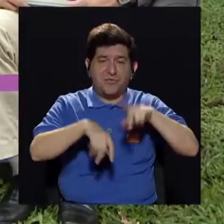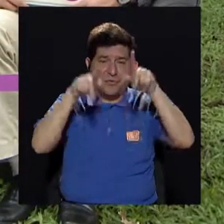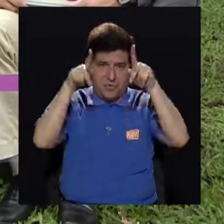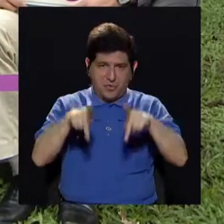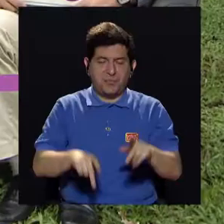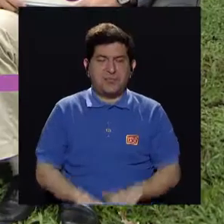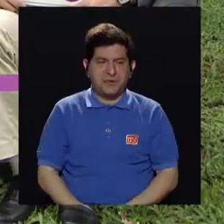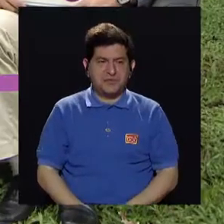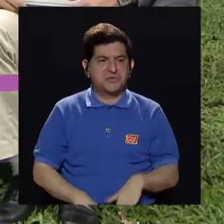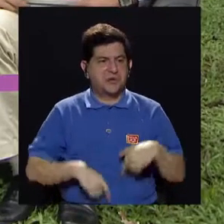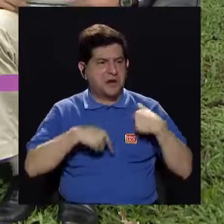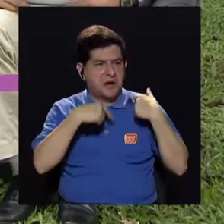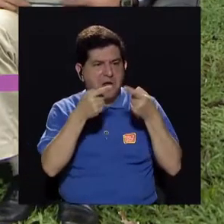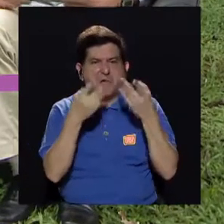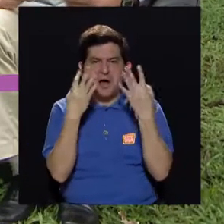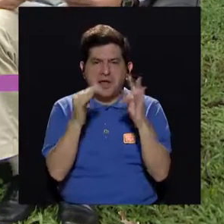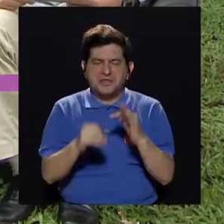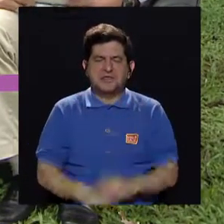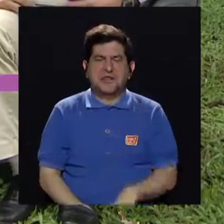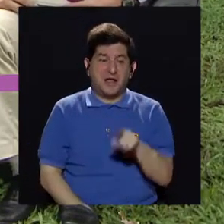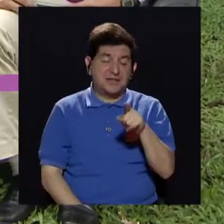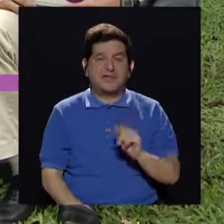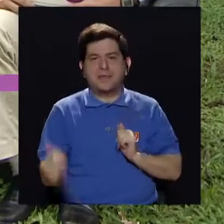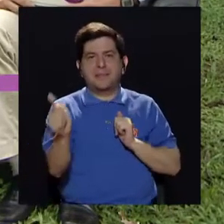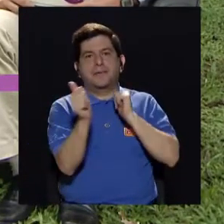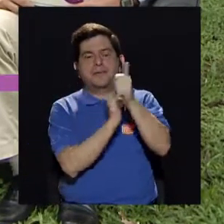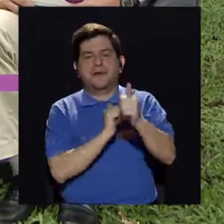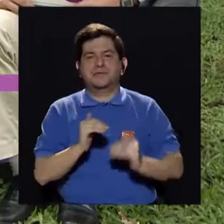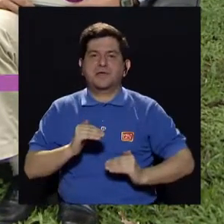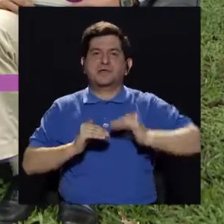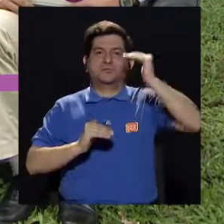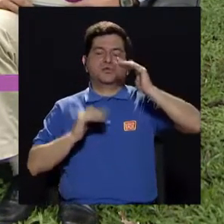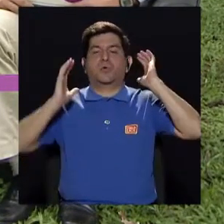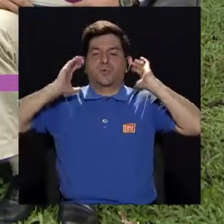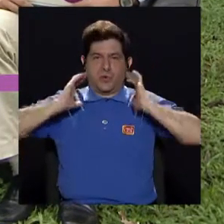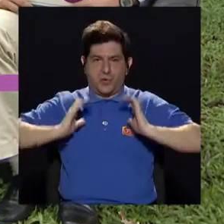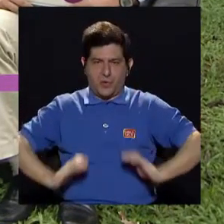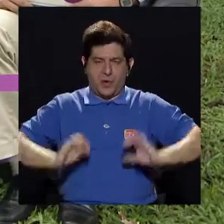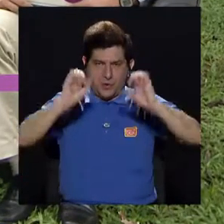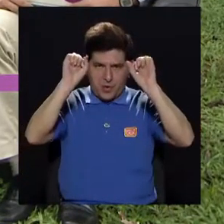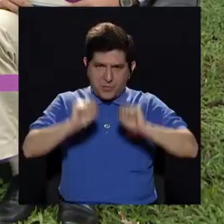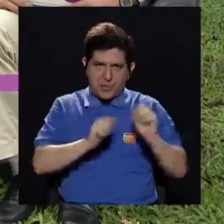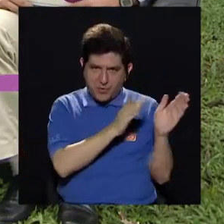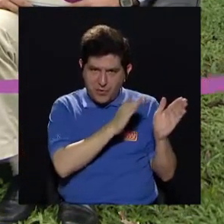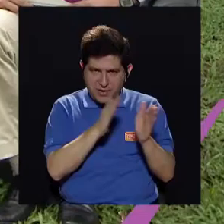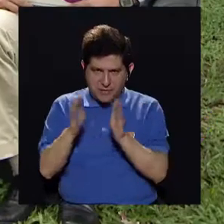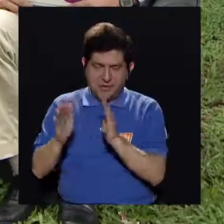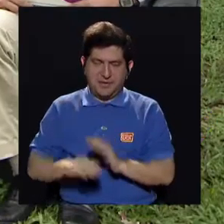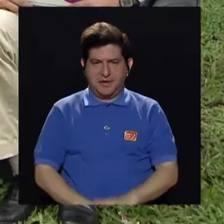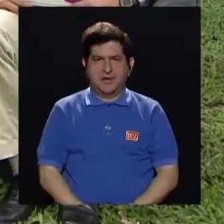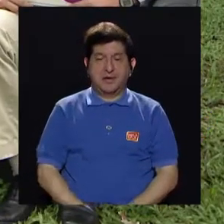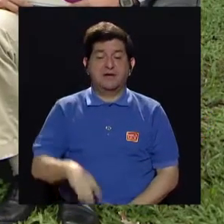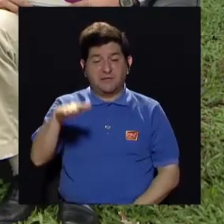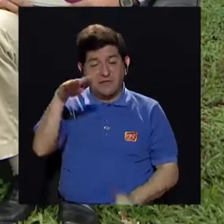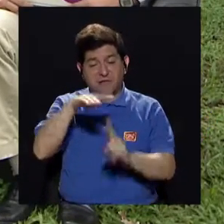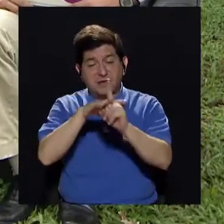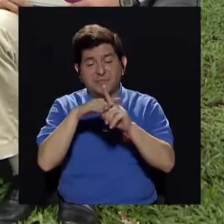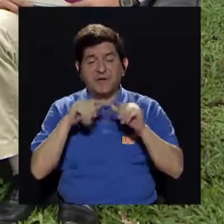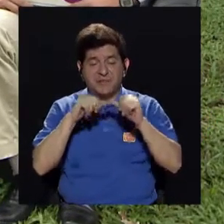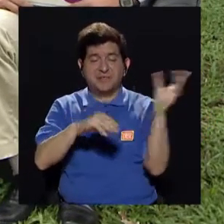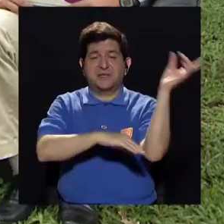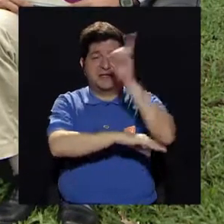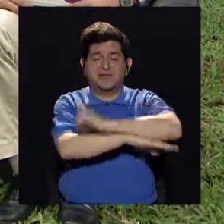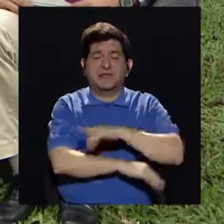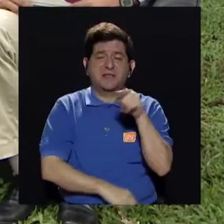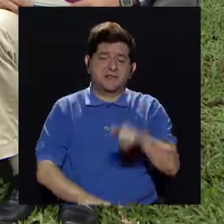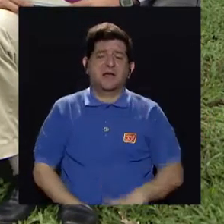la gente normalmente cuando sale, trata de esforzarse más de lo que realmente su cuerpo en ese momento está preparado. Y entonces aparece eso, al día